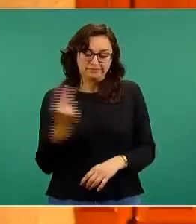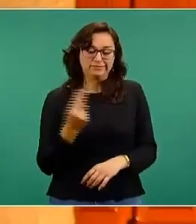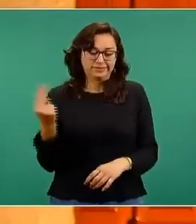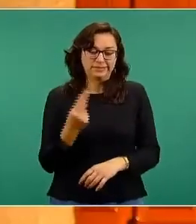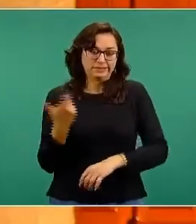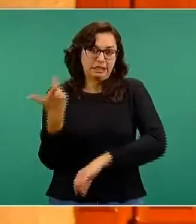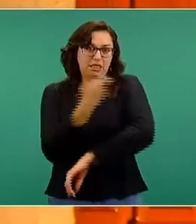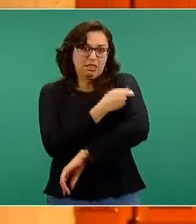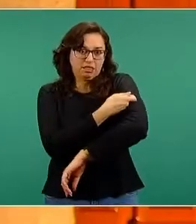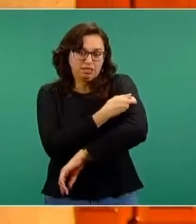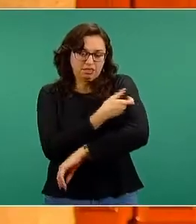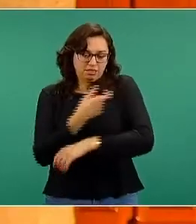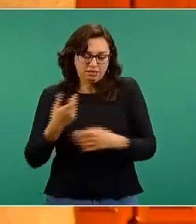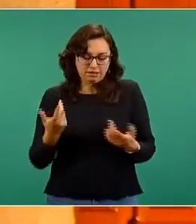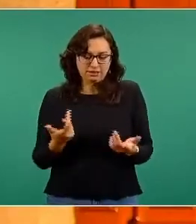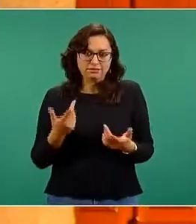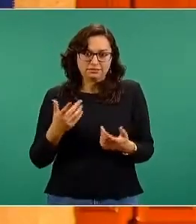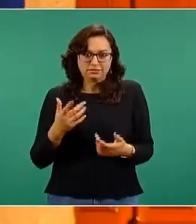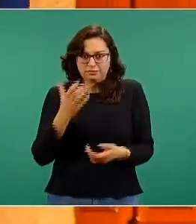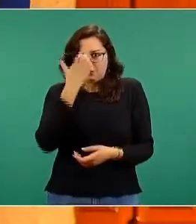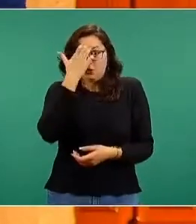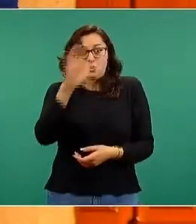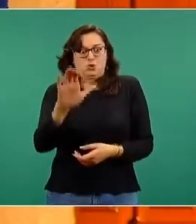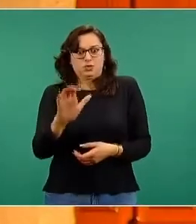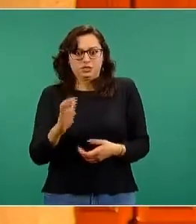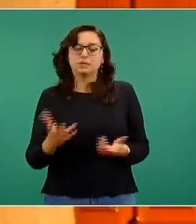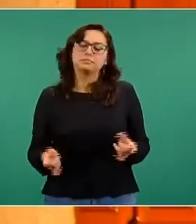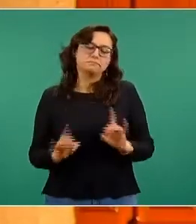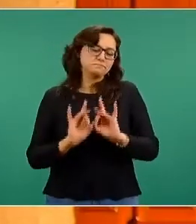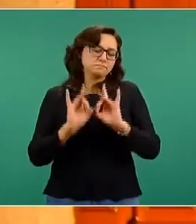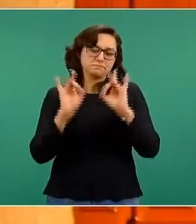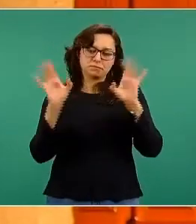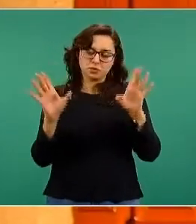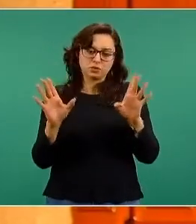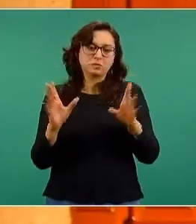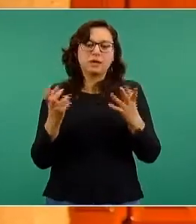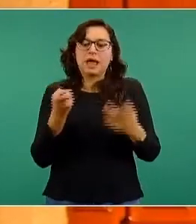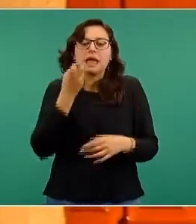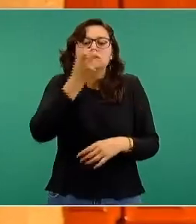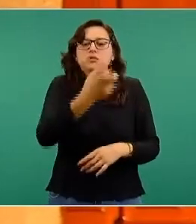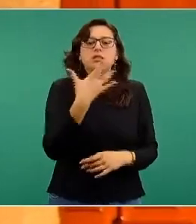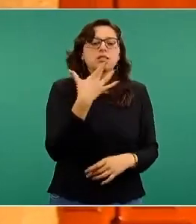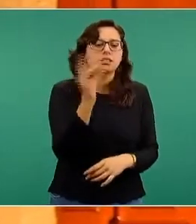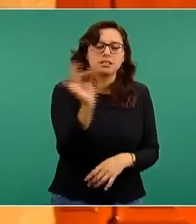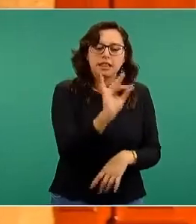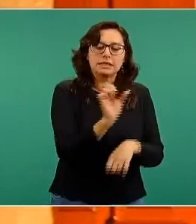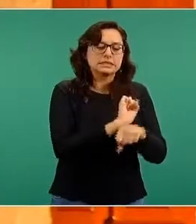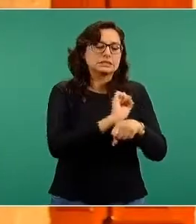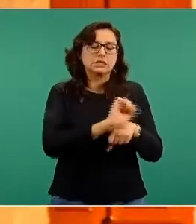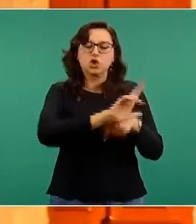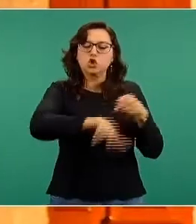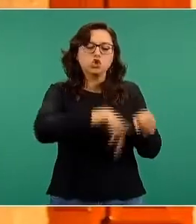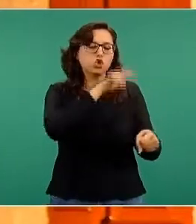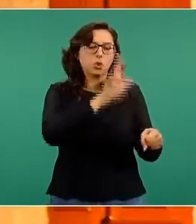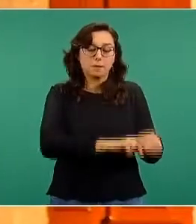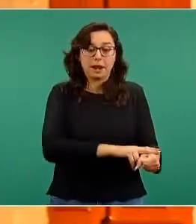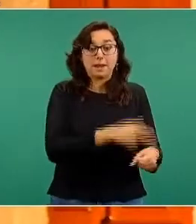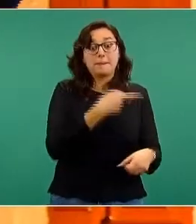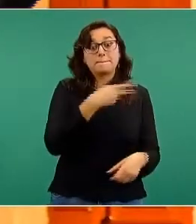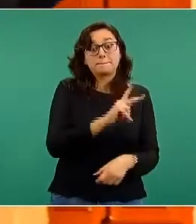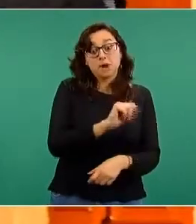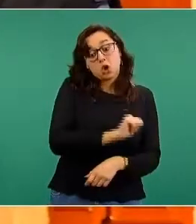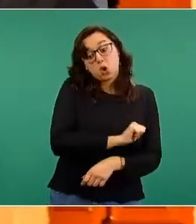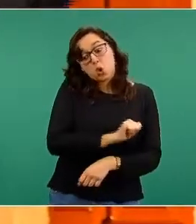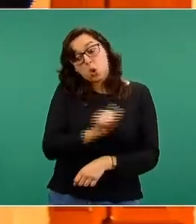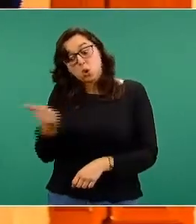como este. Y debemos distinguirlas de las ESAVI graves o de los ESAVIS graves, que son el objeto fundamental de